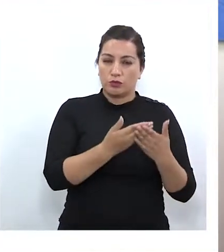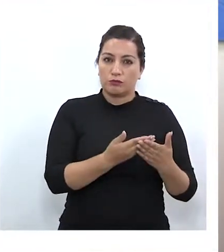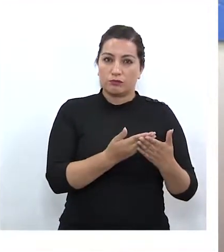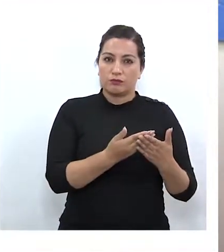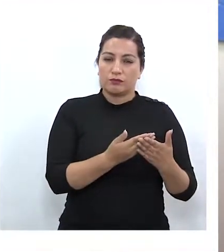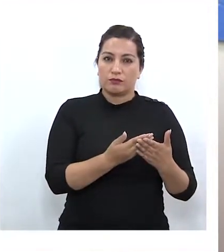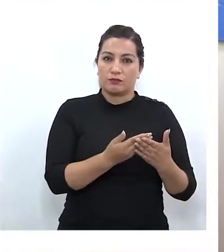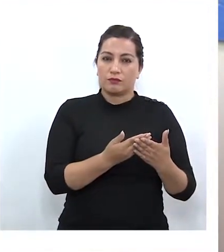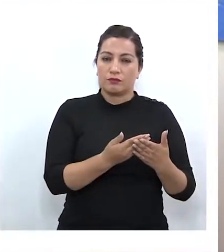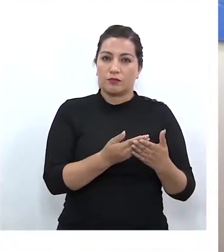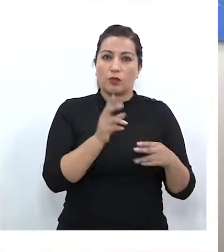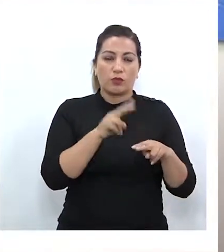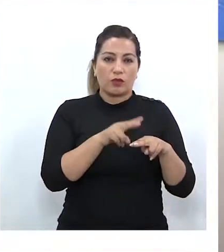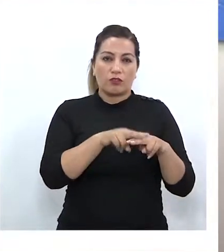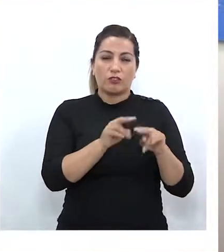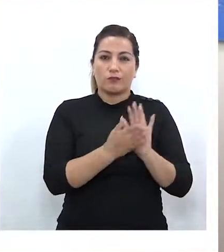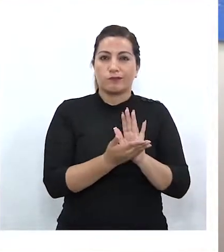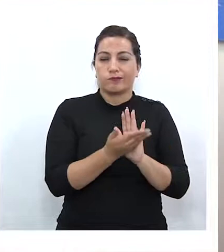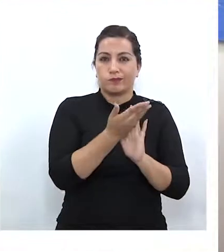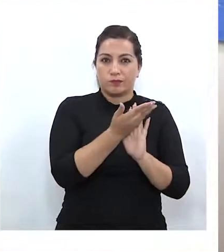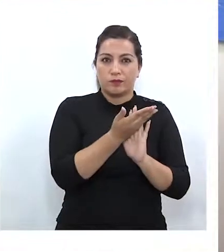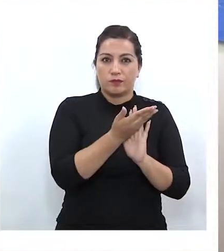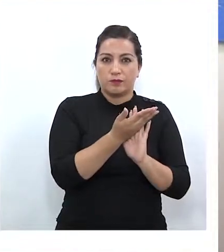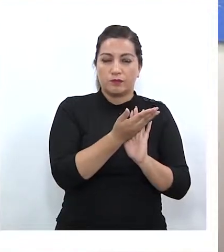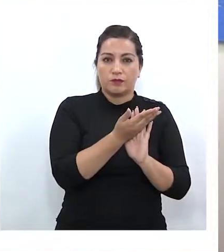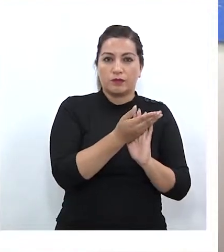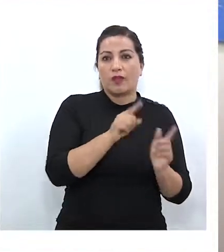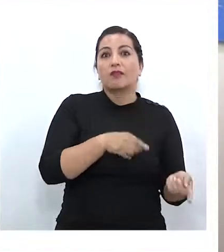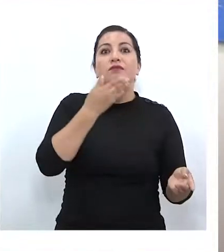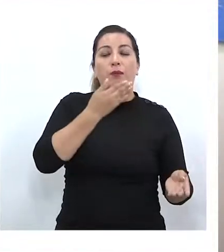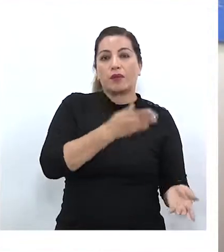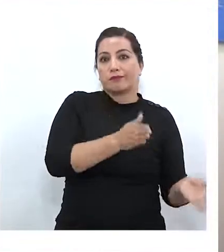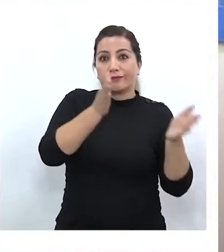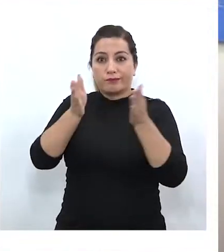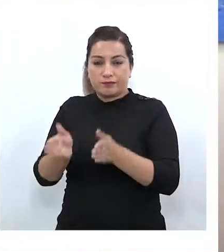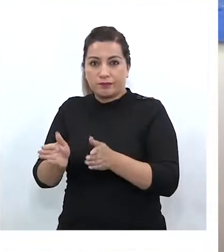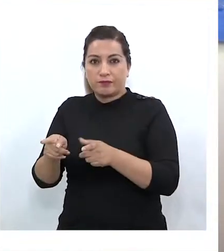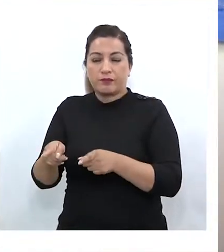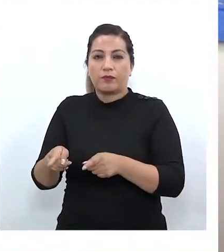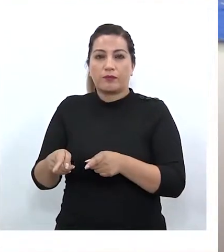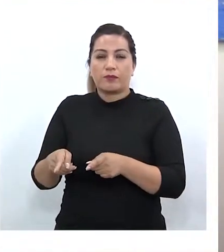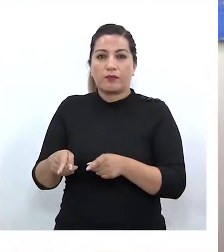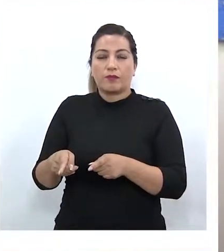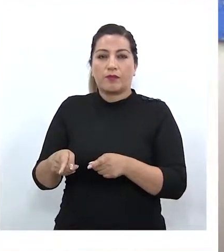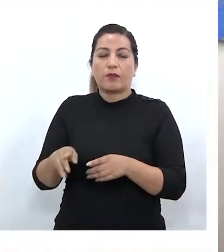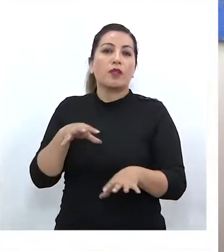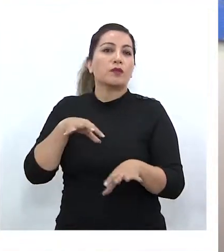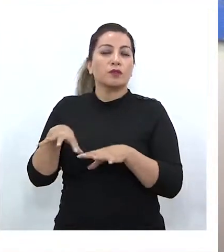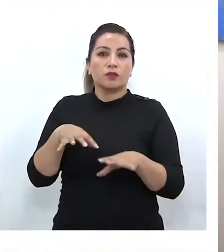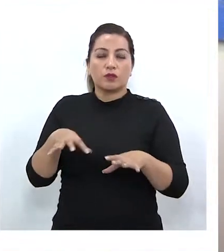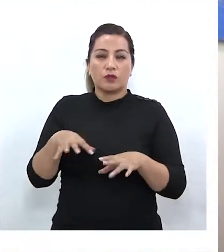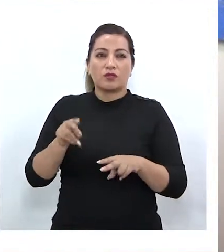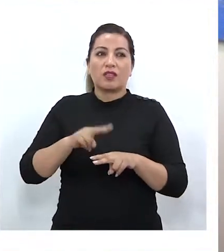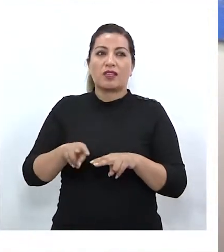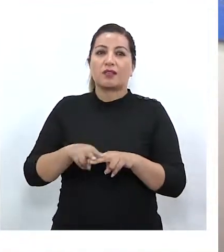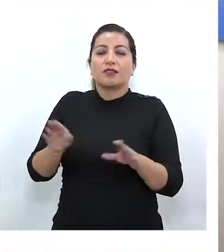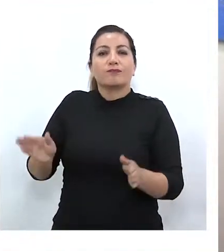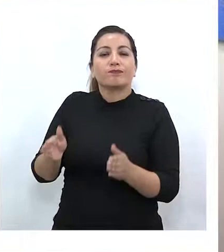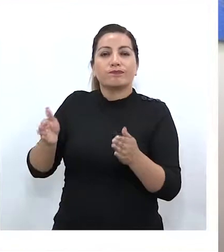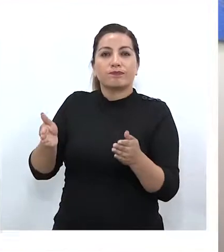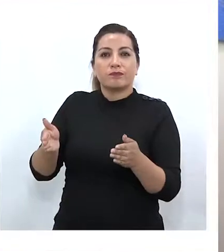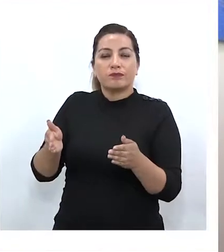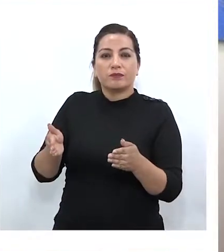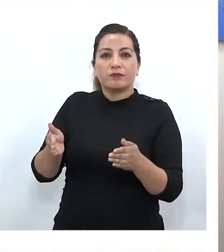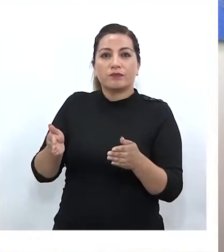se traduce en un rendimiento académico de tales características, y junto con ello elementos que promueven y